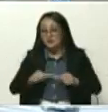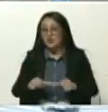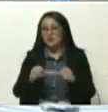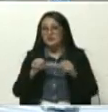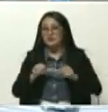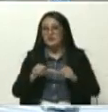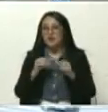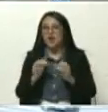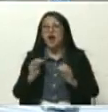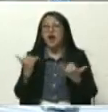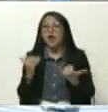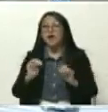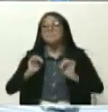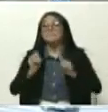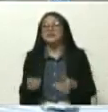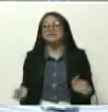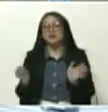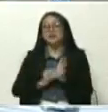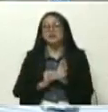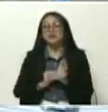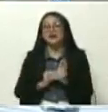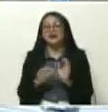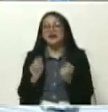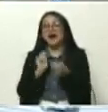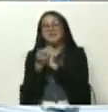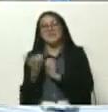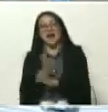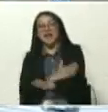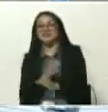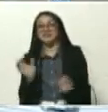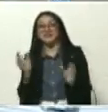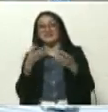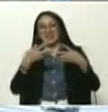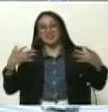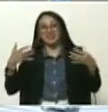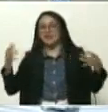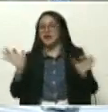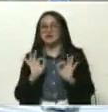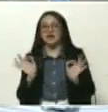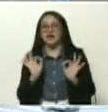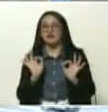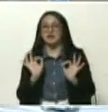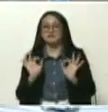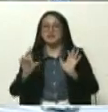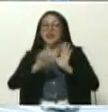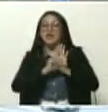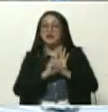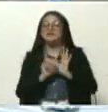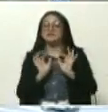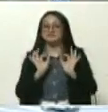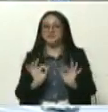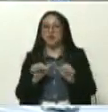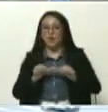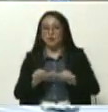vamos a reiniciar sin modificar lo que está acordado. Esa es la legalidad que tiene el acuerdo que se ha edificado con el anterior